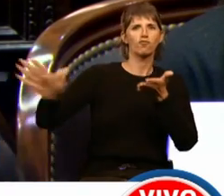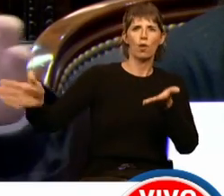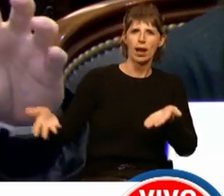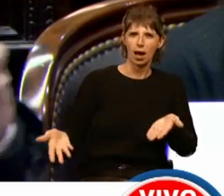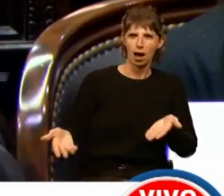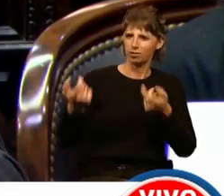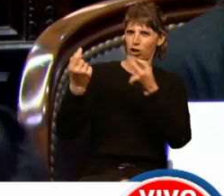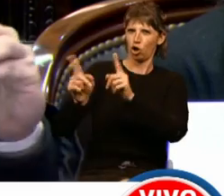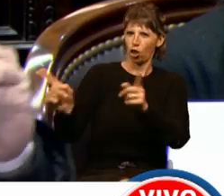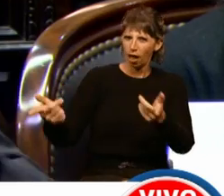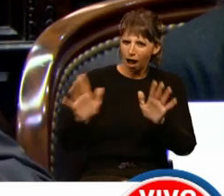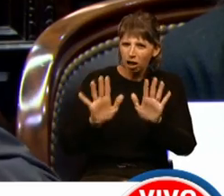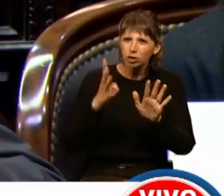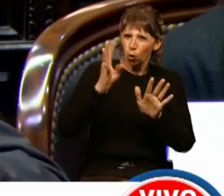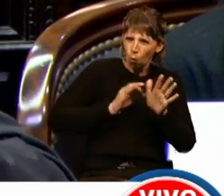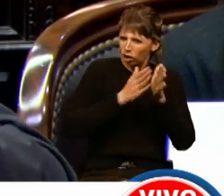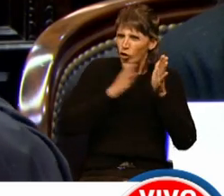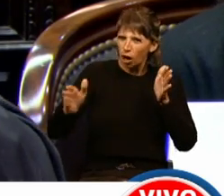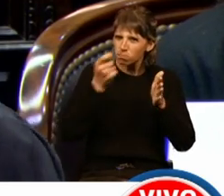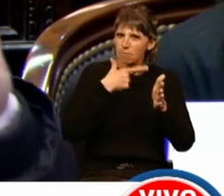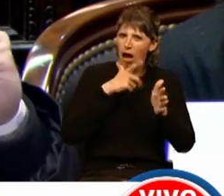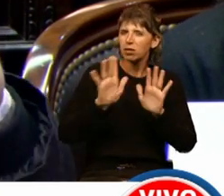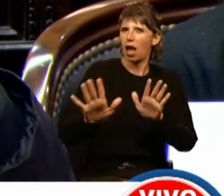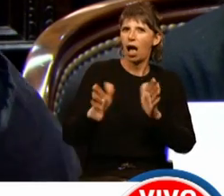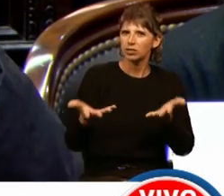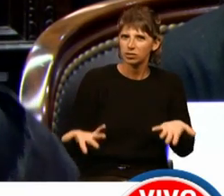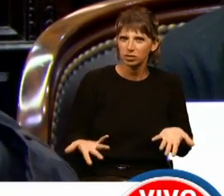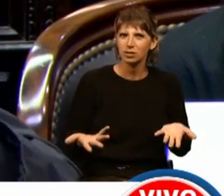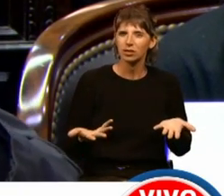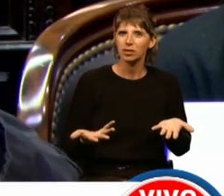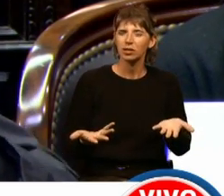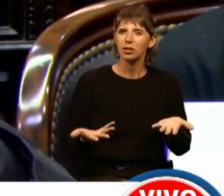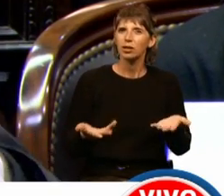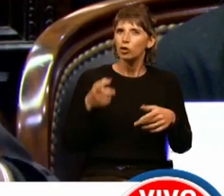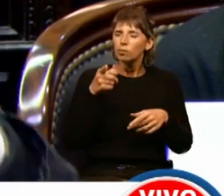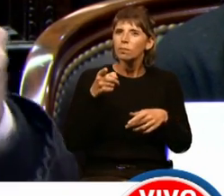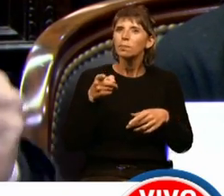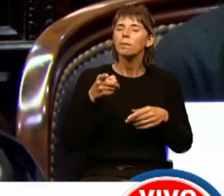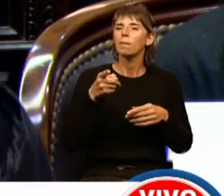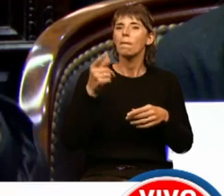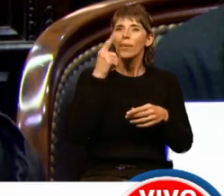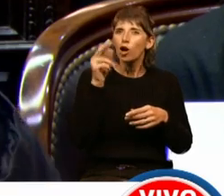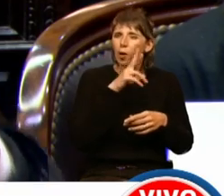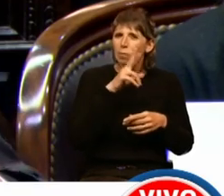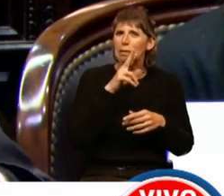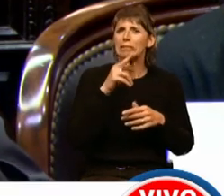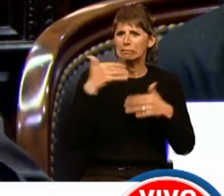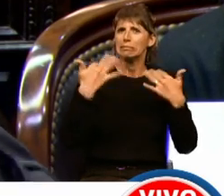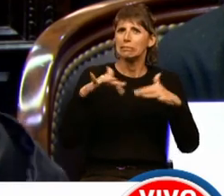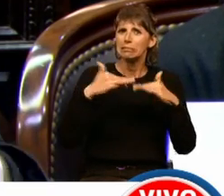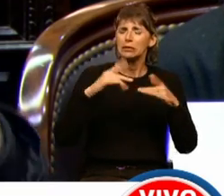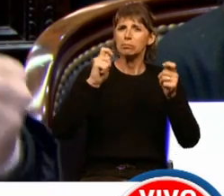verdad que durante cuatro años llevan adelante políticas que llevaron que alarga la a los argentinos argentinas situaciones de pobreza extrema